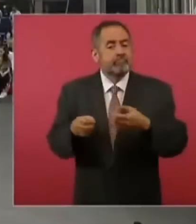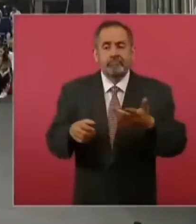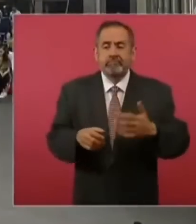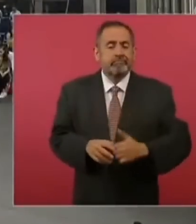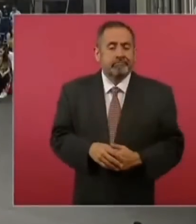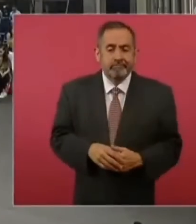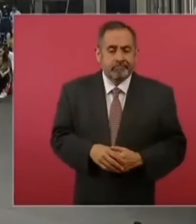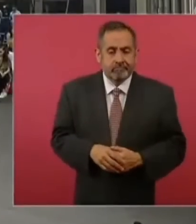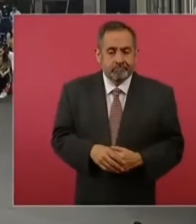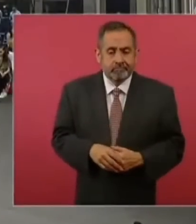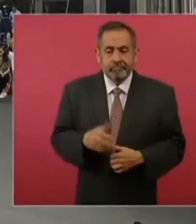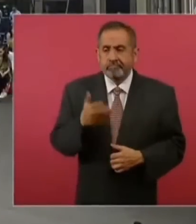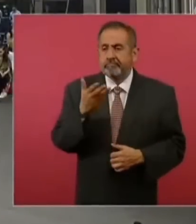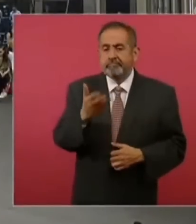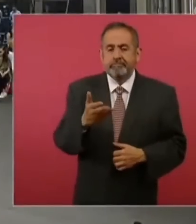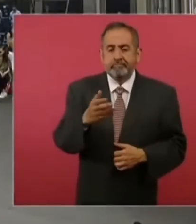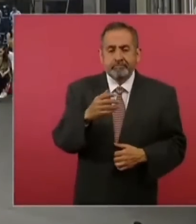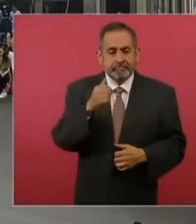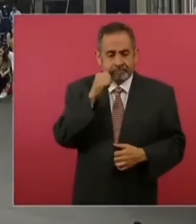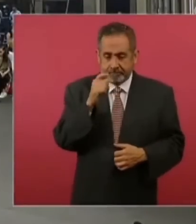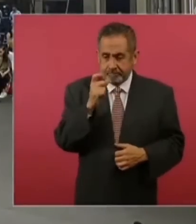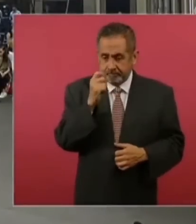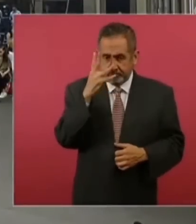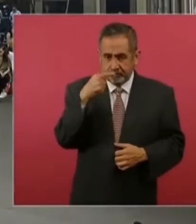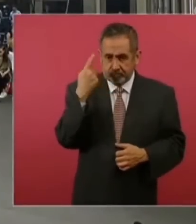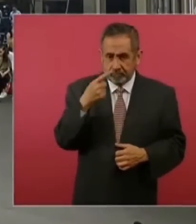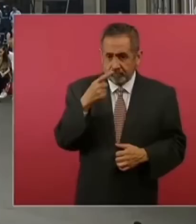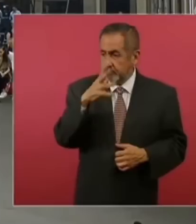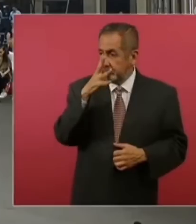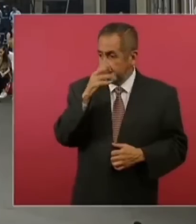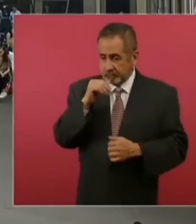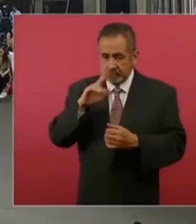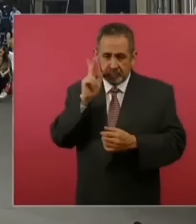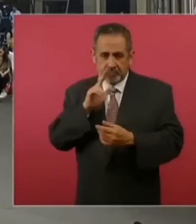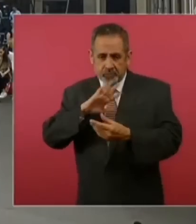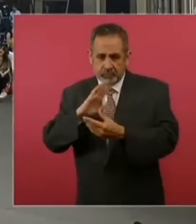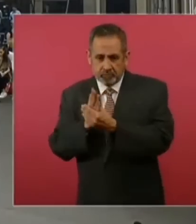que pidió que si en 24 horas no se sostenía el